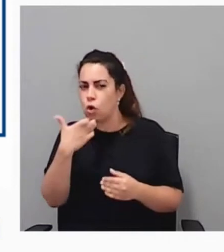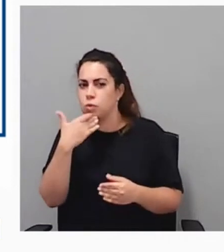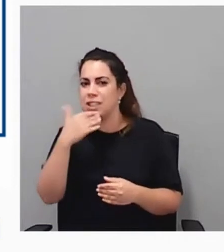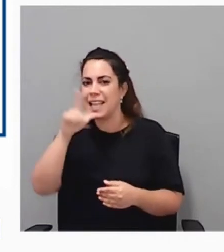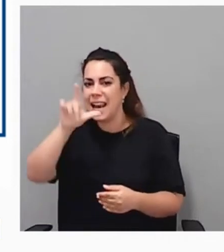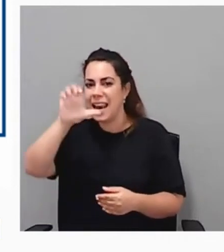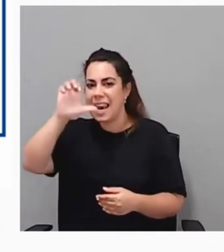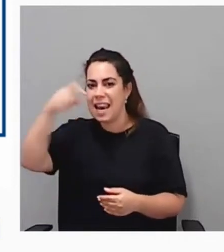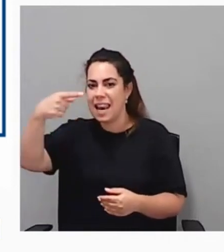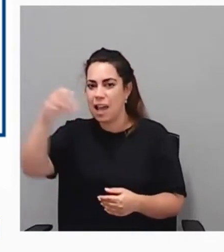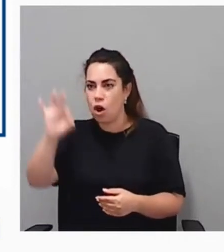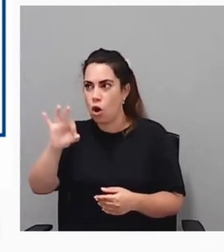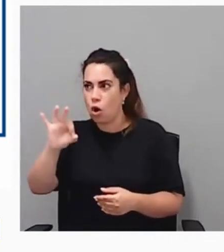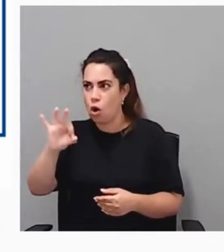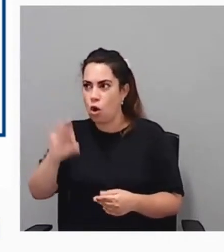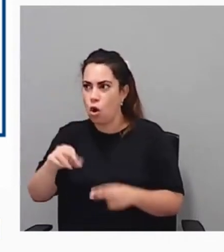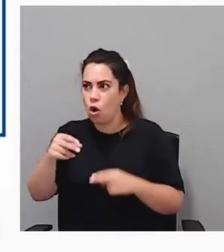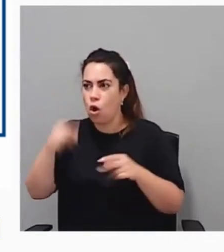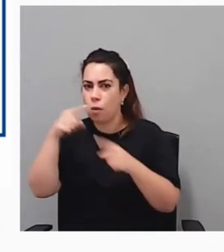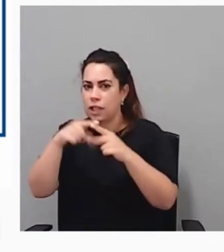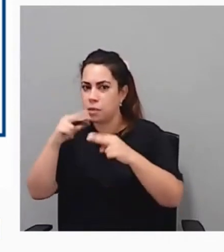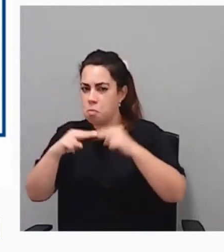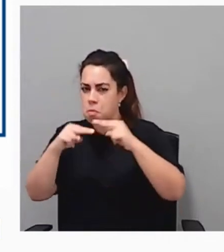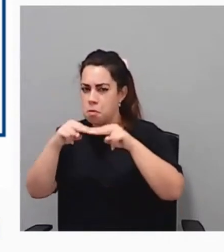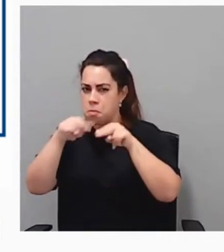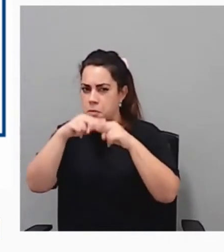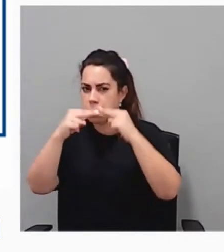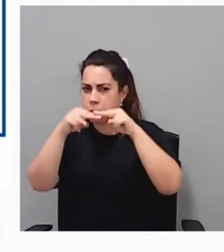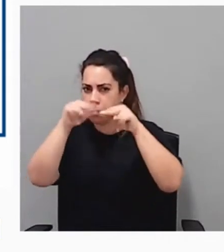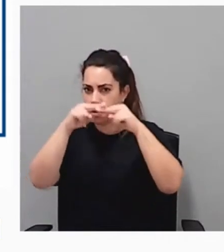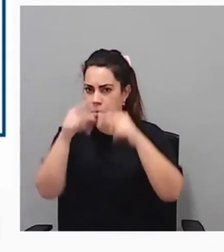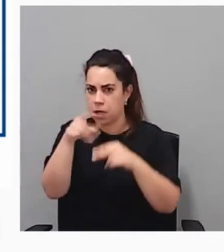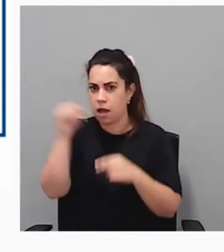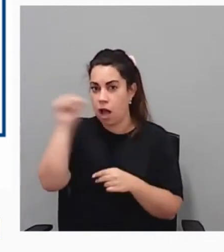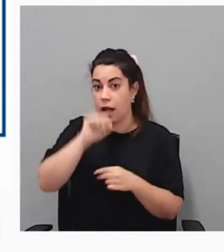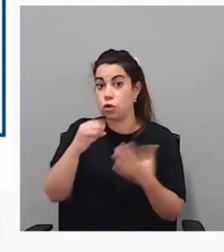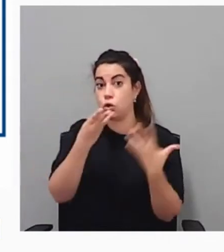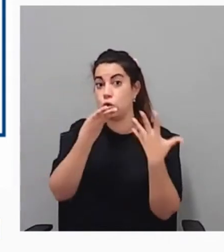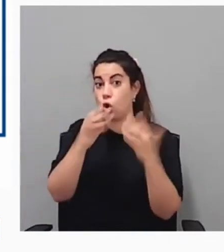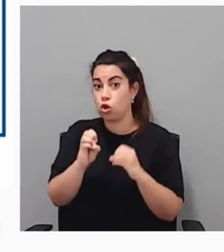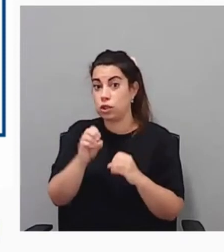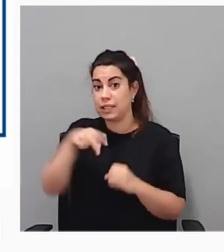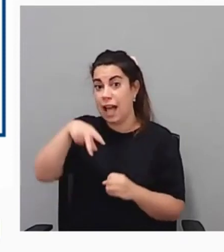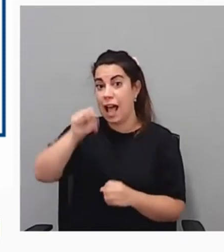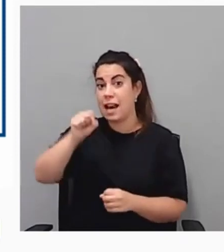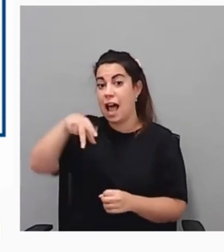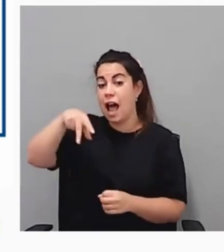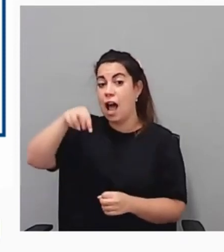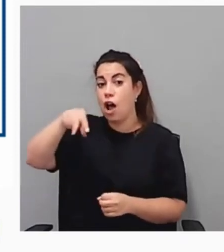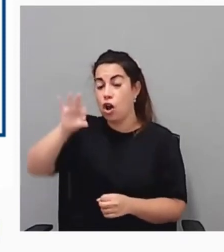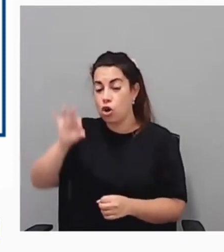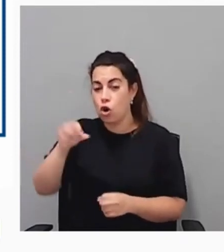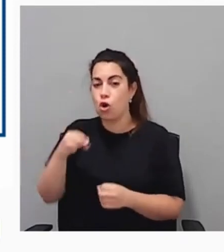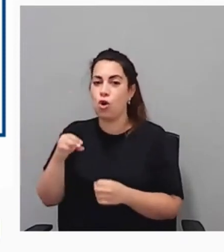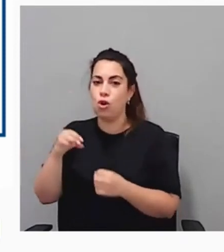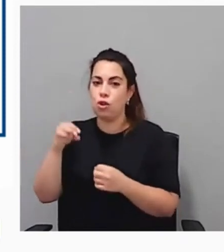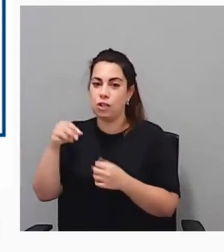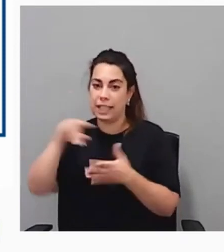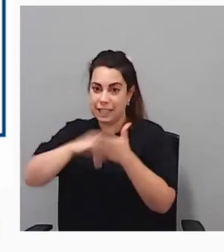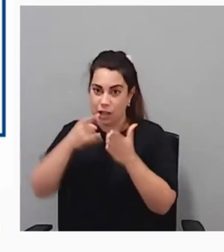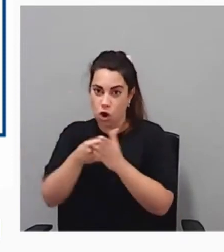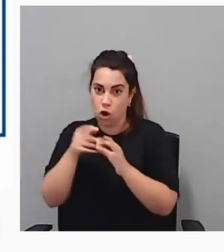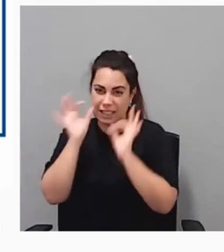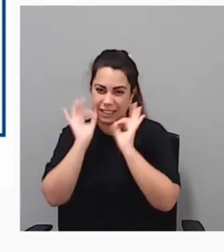cosas a la escala nanométrica. Es también en los años 80 que surge la nanotecnología con DNA. Un señor